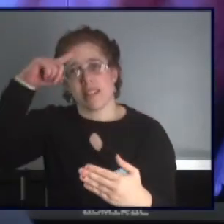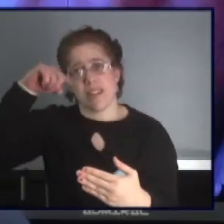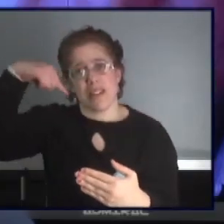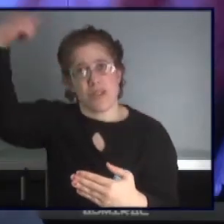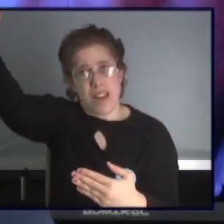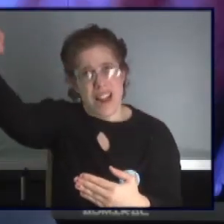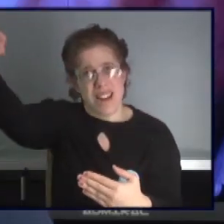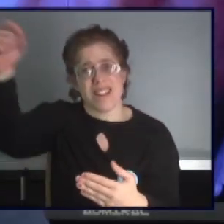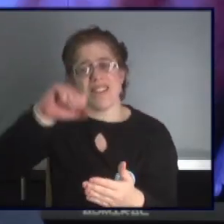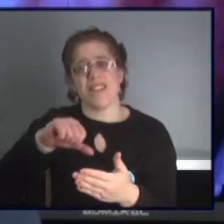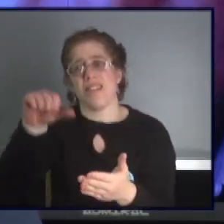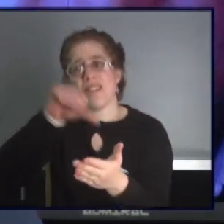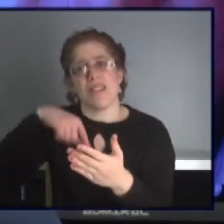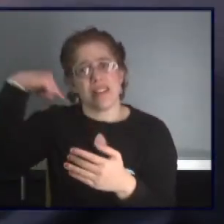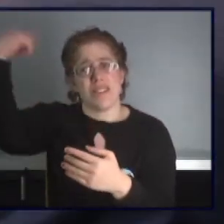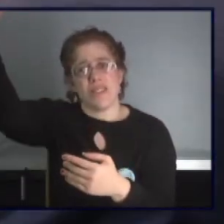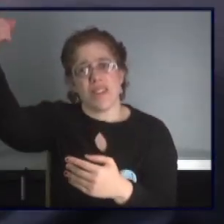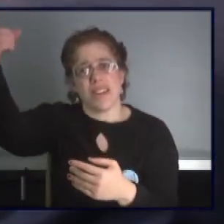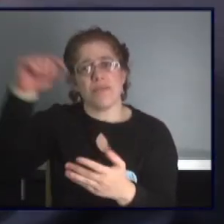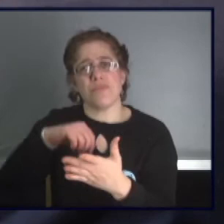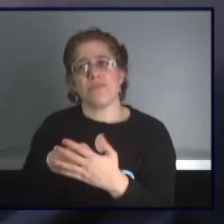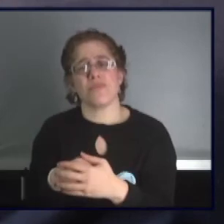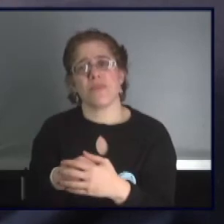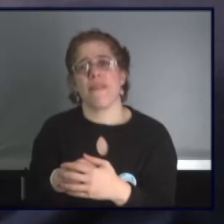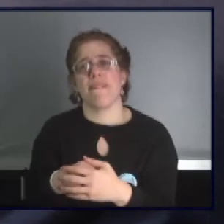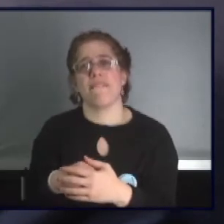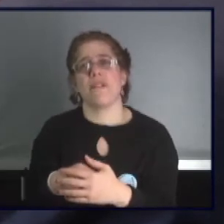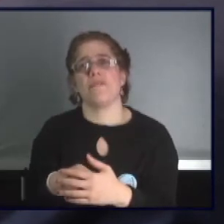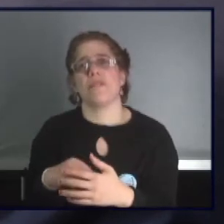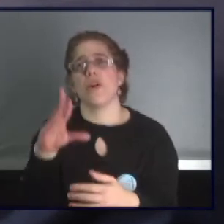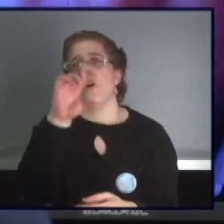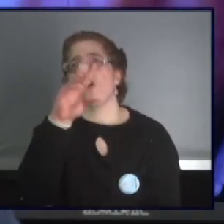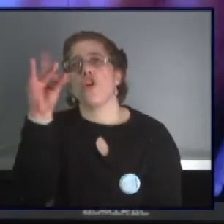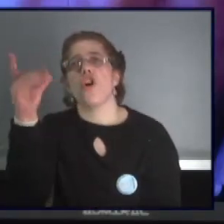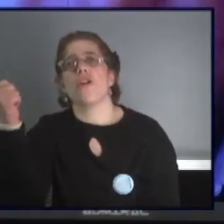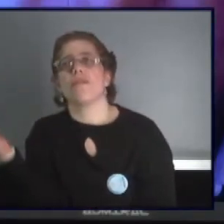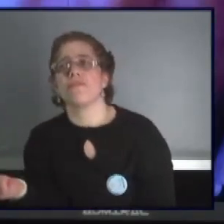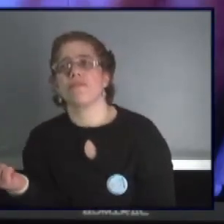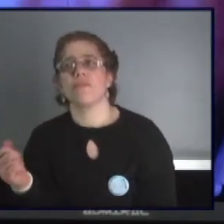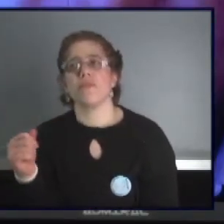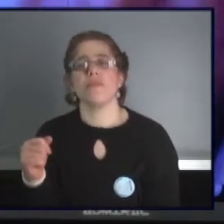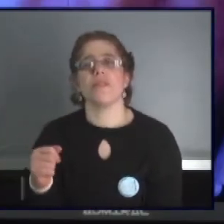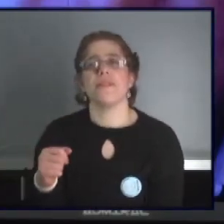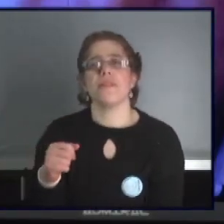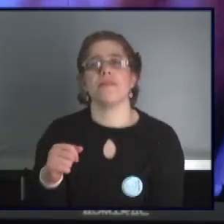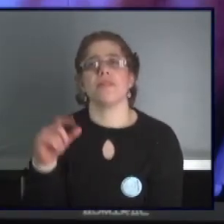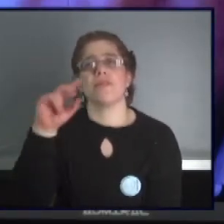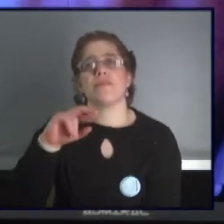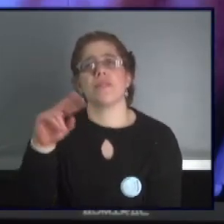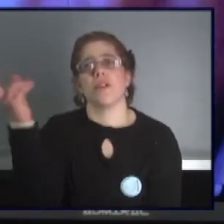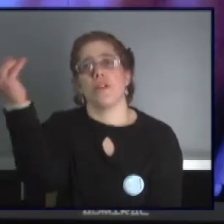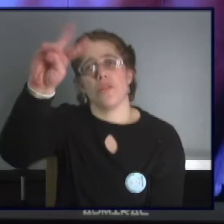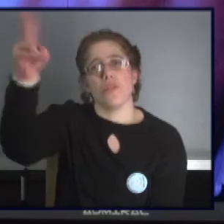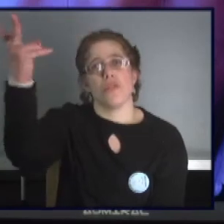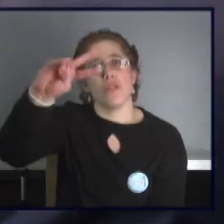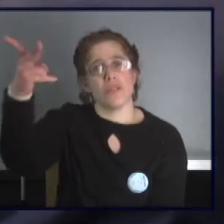yo quiero decir que a nivel nacional vamos con la fórmula jorge altamira juan carlos giordano y a nivel provincial vamos con néstor pitrola